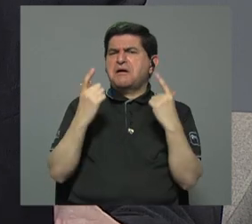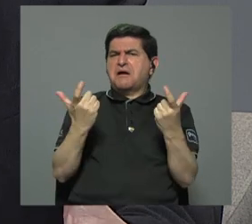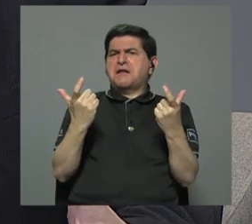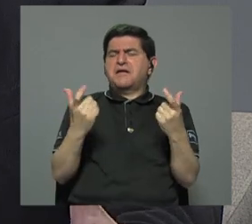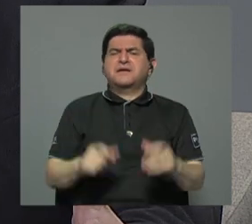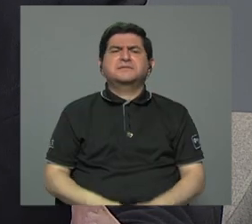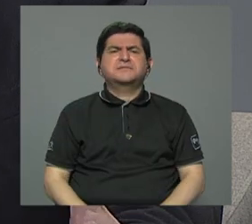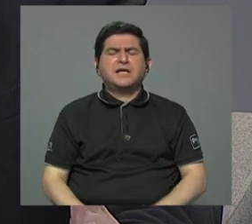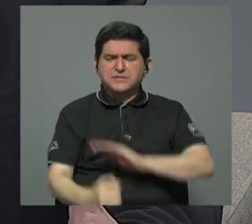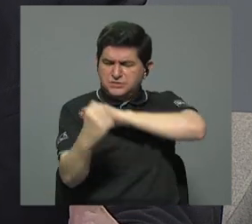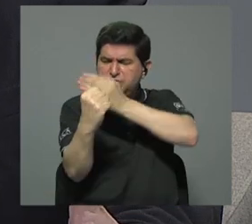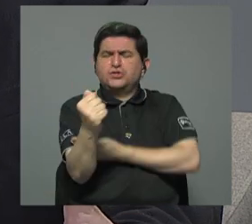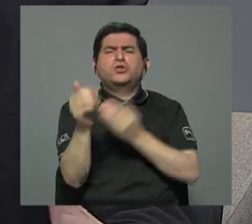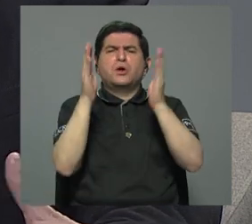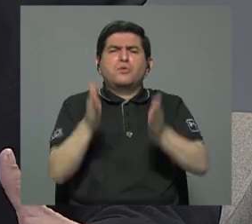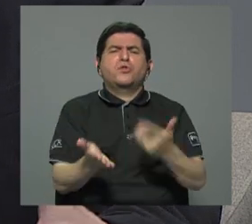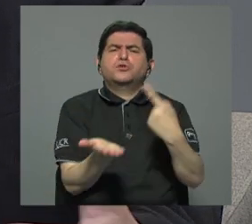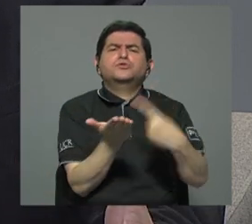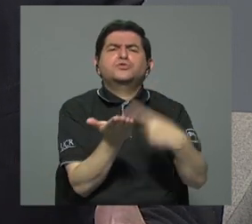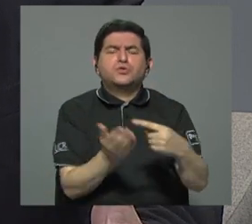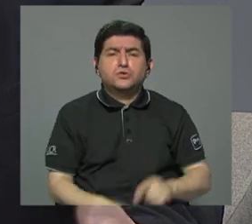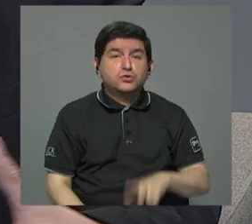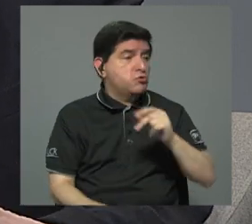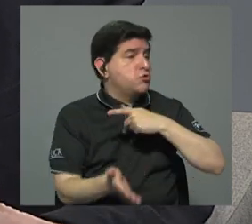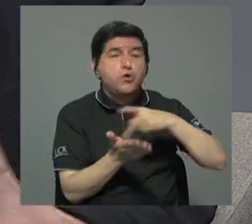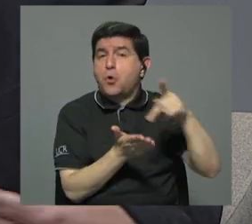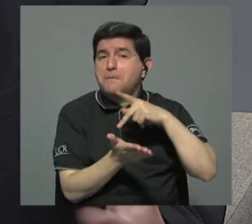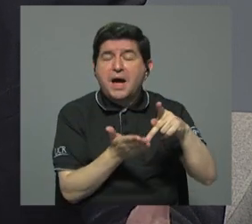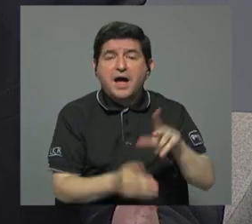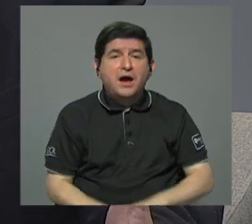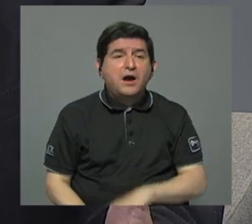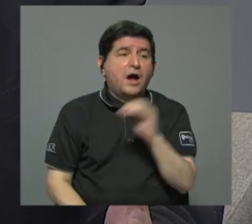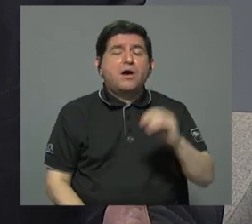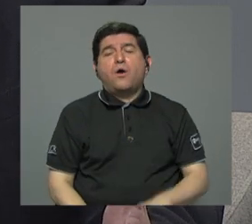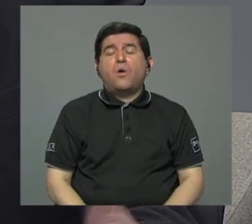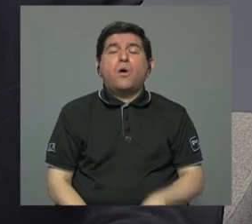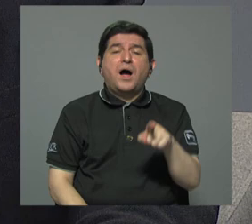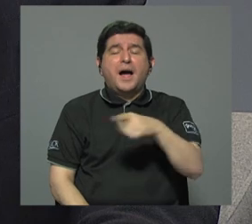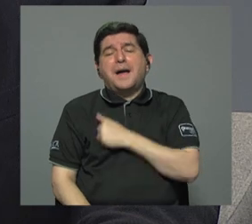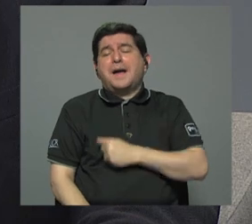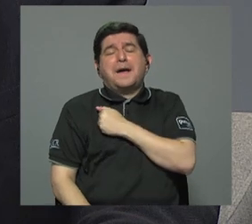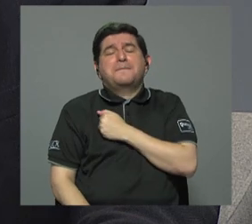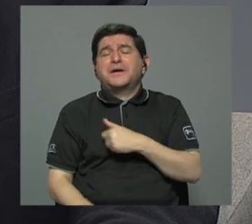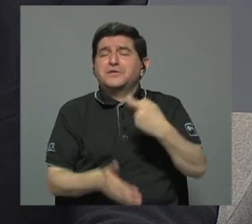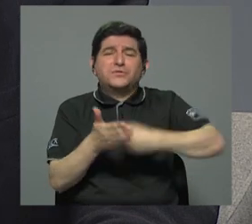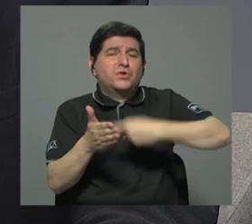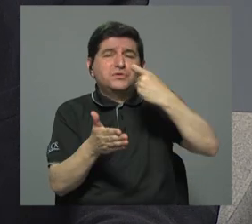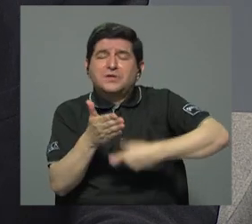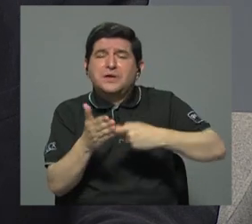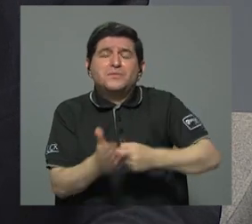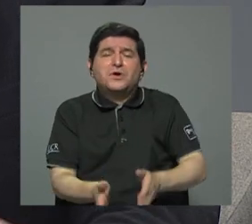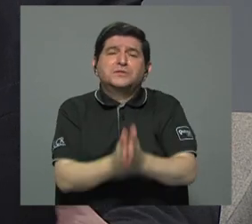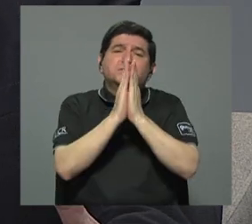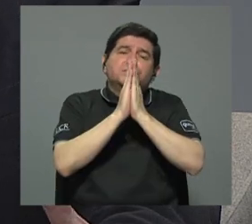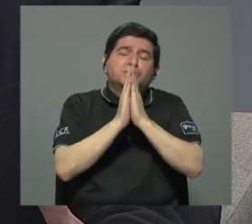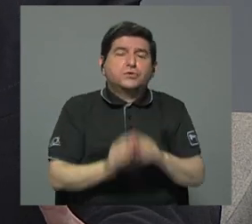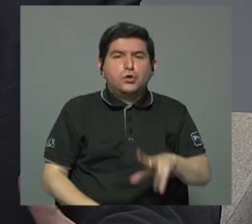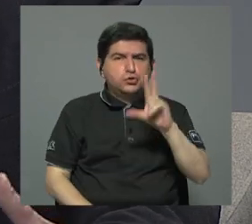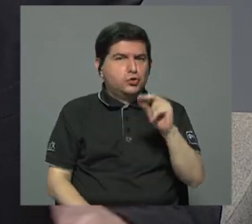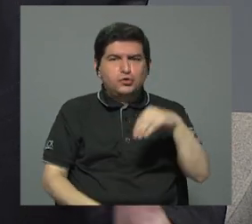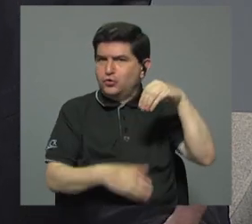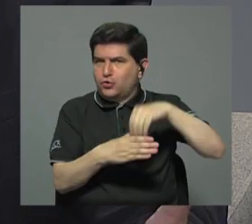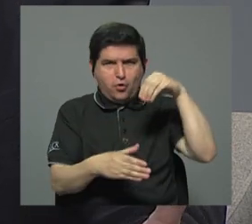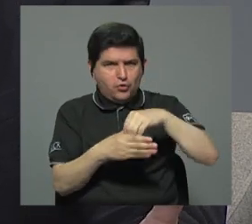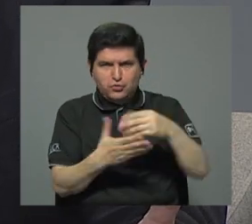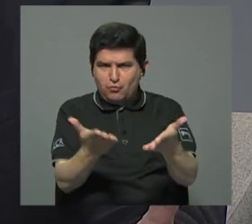grandes sectores poderosos que o no tributan o aprueban amnistías tributarias para estar exonerados y que no están dispuestos a